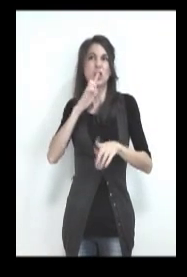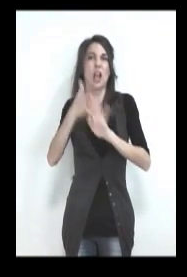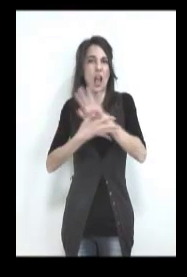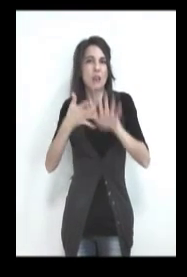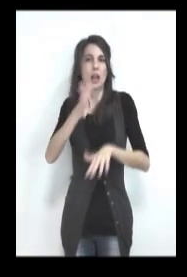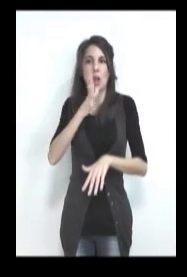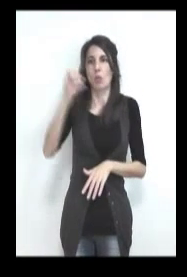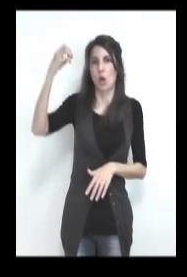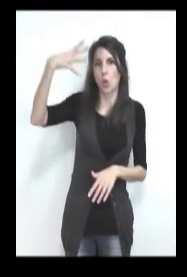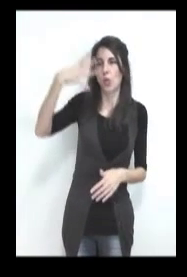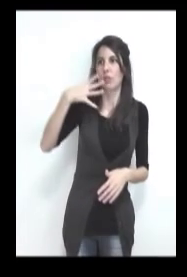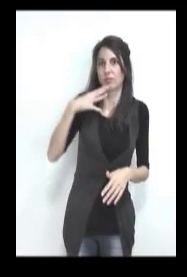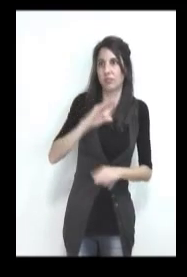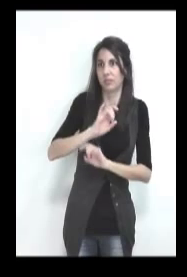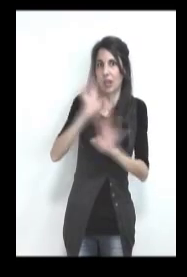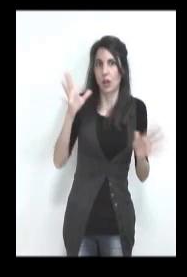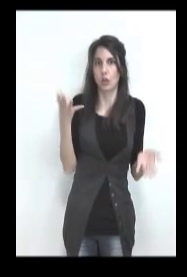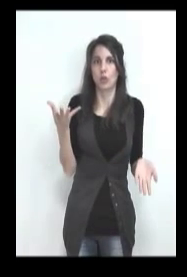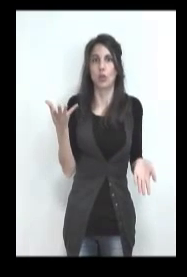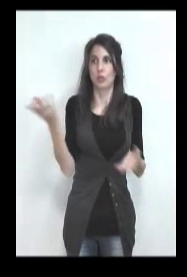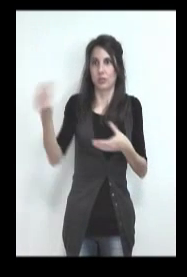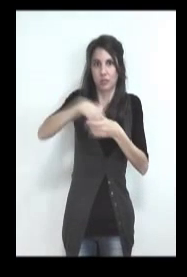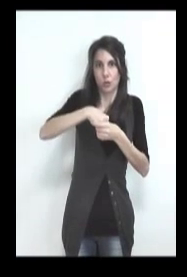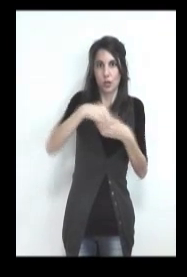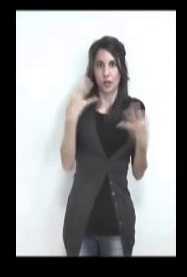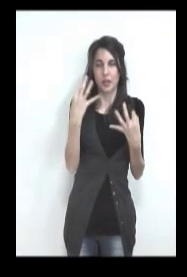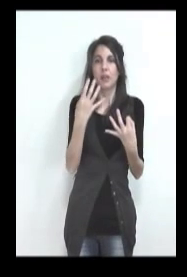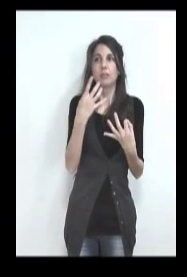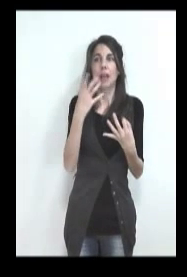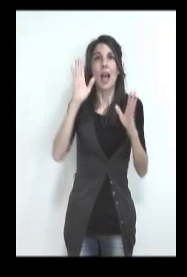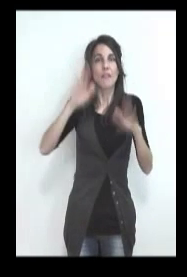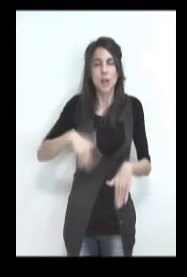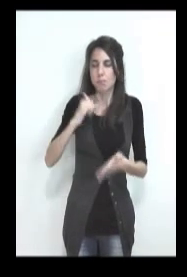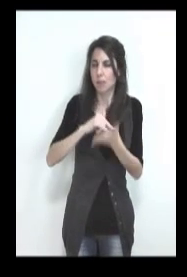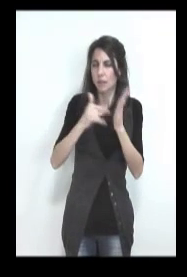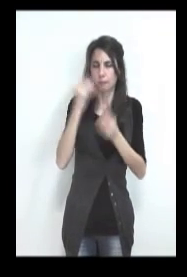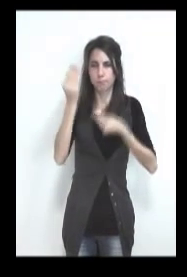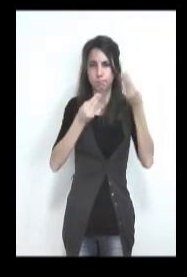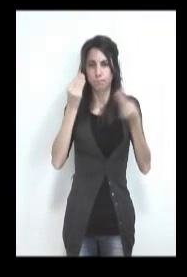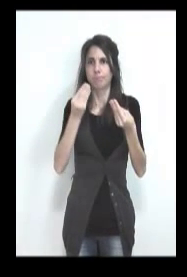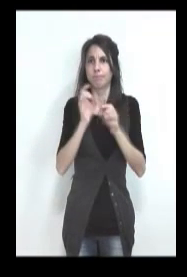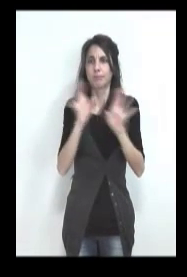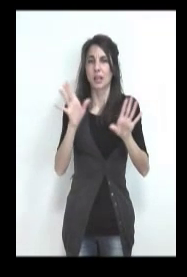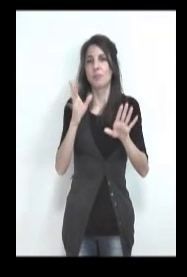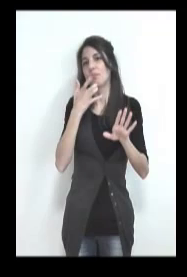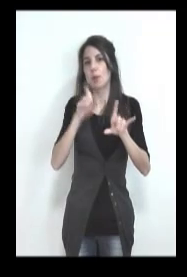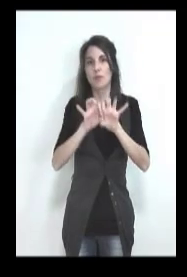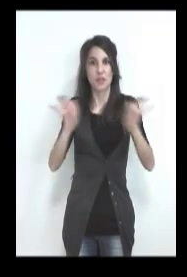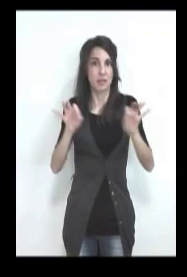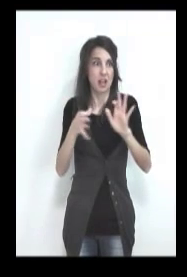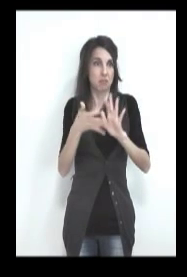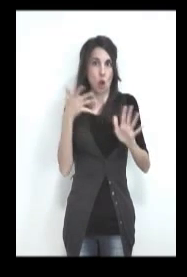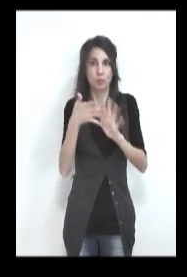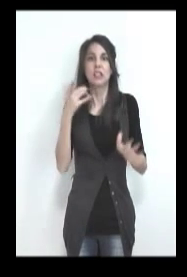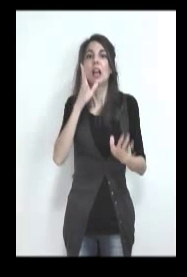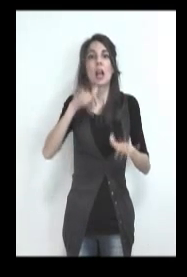luz, que es un poco como el olvidado, ¿no? Te encuentras con que estamos hablando de que hay un despliegue de fibra óptica en el núcleo de Madrid y